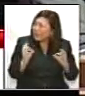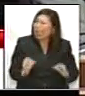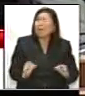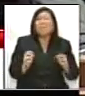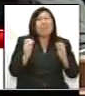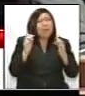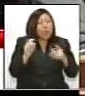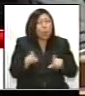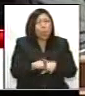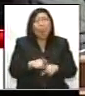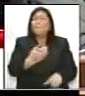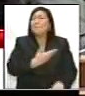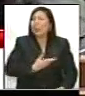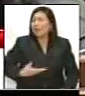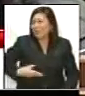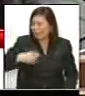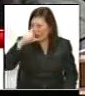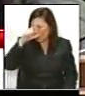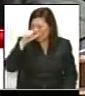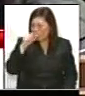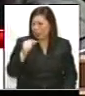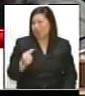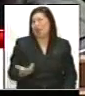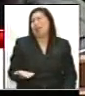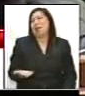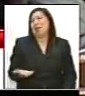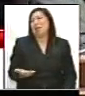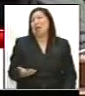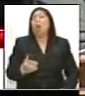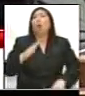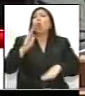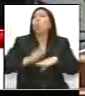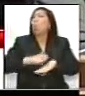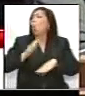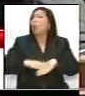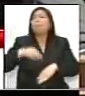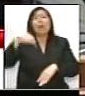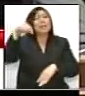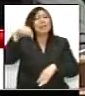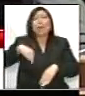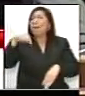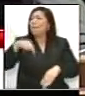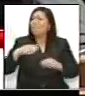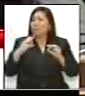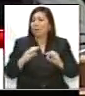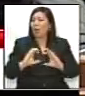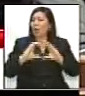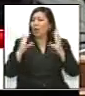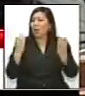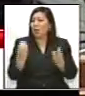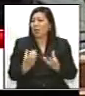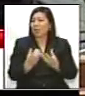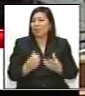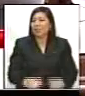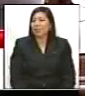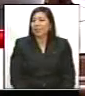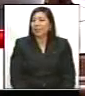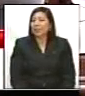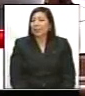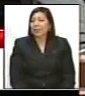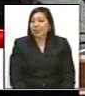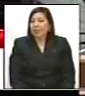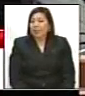afán, lo mismo que el presidente de la República, de responsabilizar por todo al Congreso, señor? Para